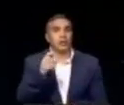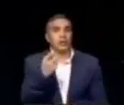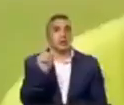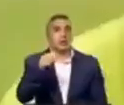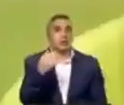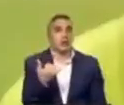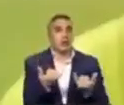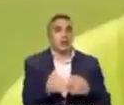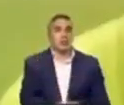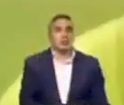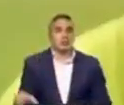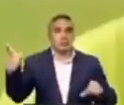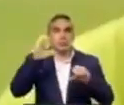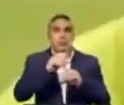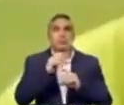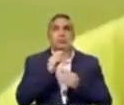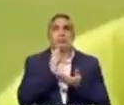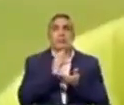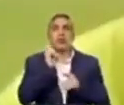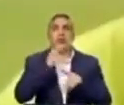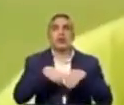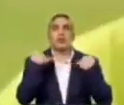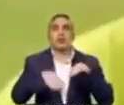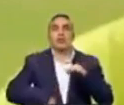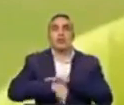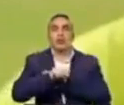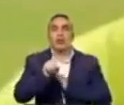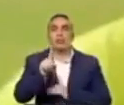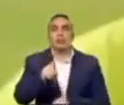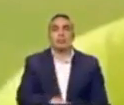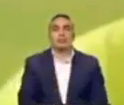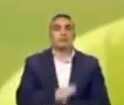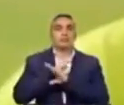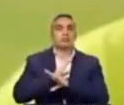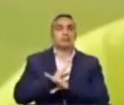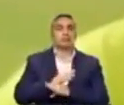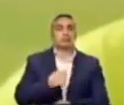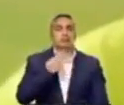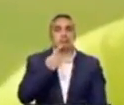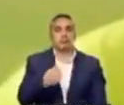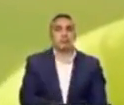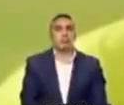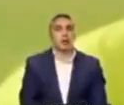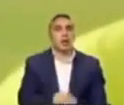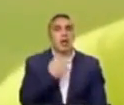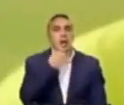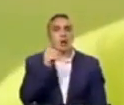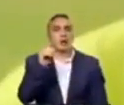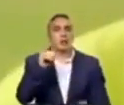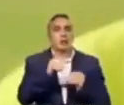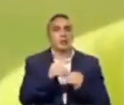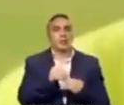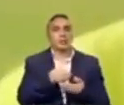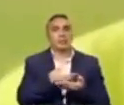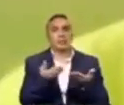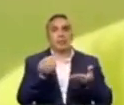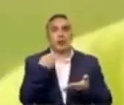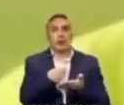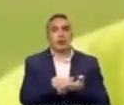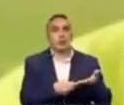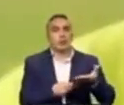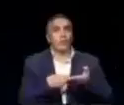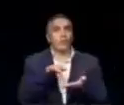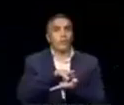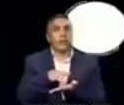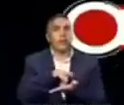necesito buscamos la versión del ex futbolista y él es se defendió dijo que alguien más se la dio tras comprarlas en